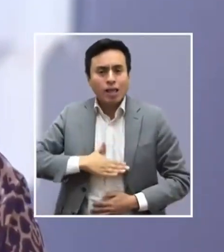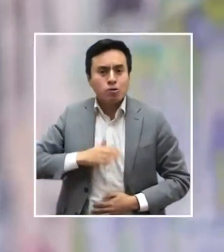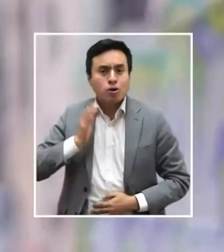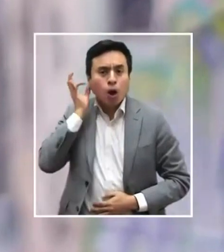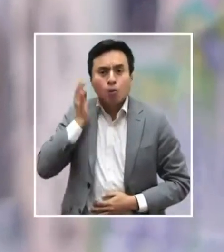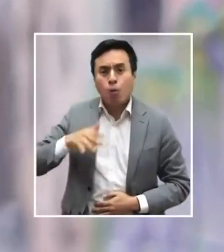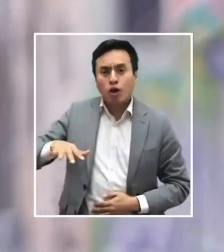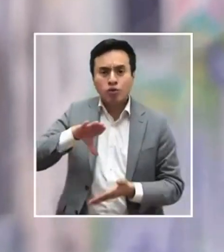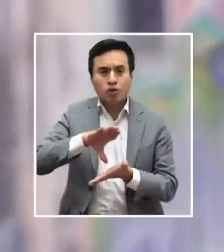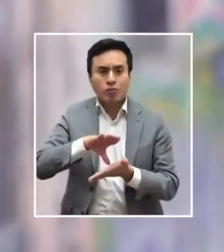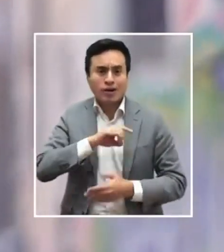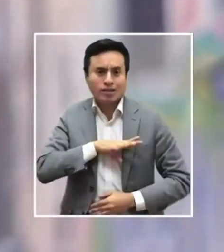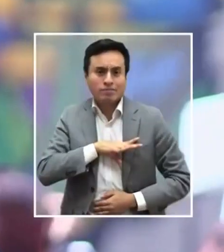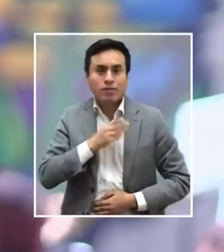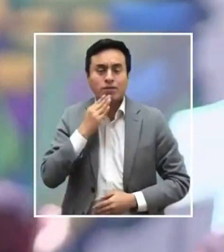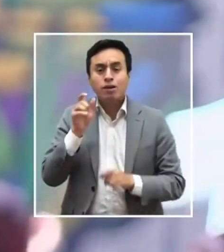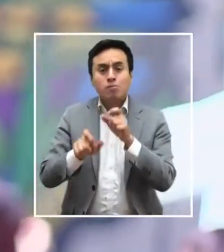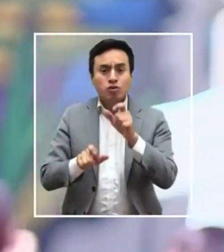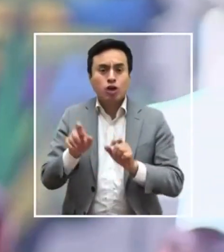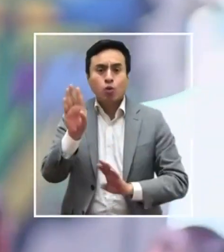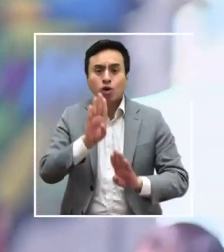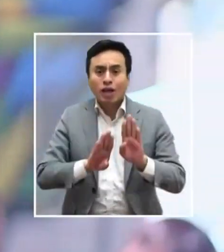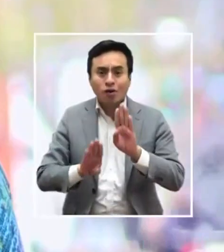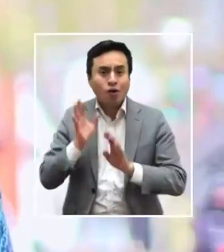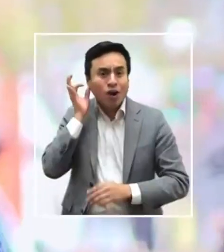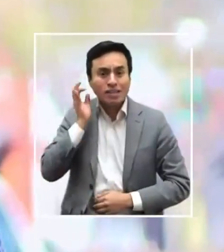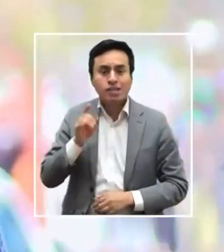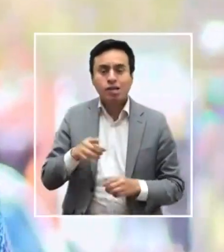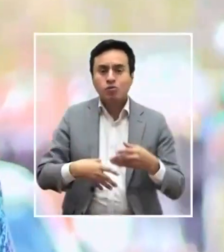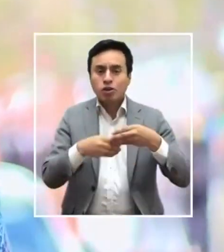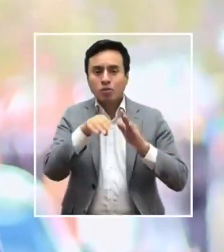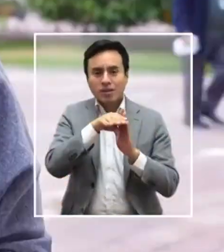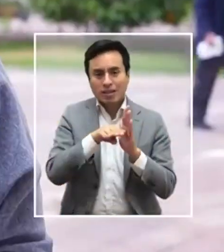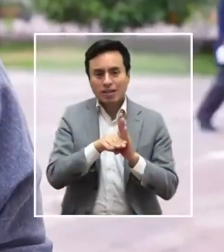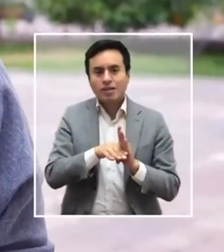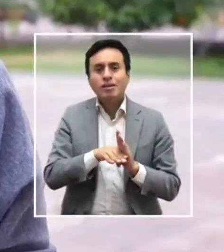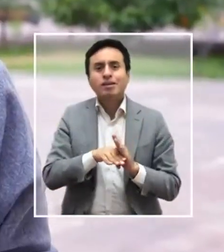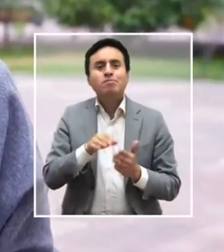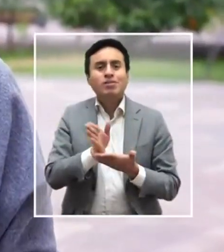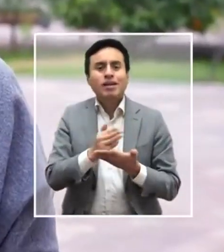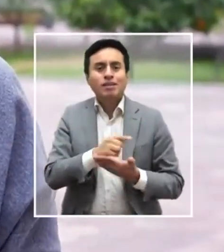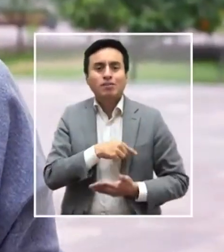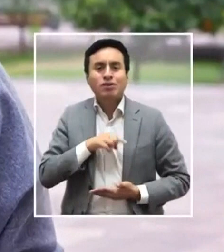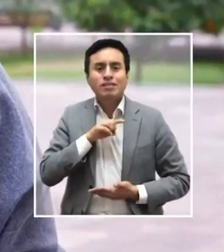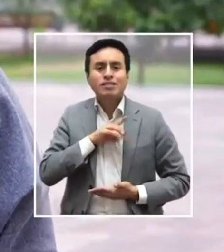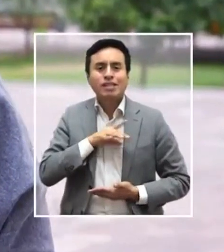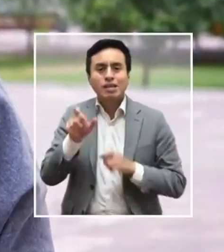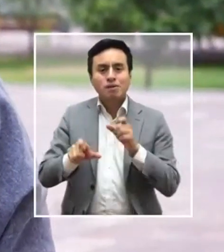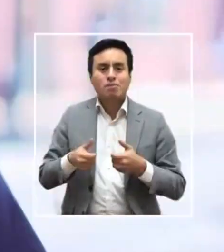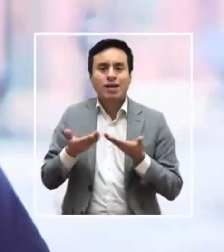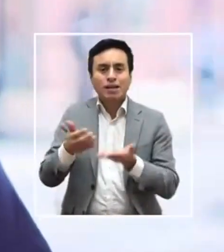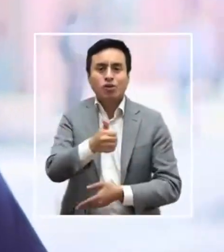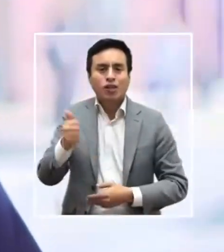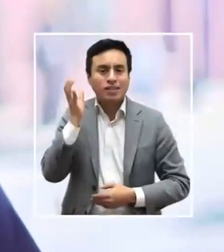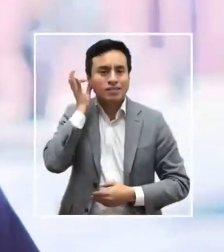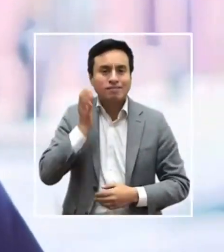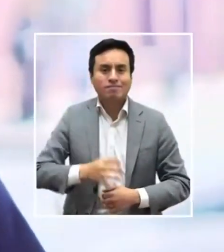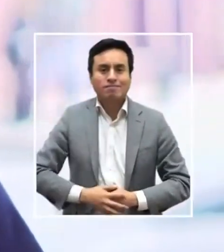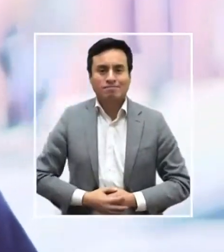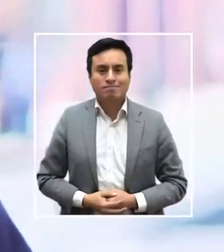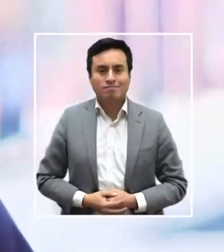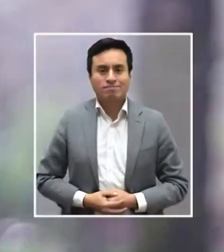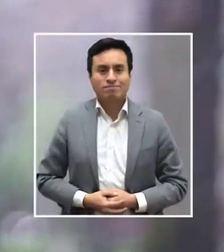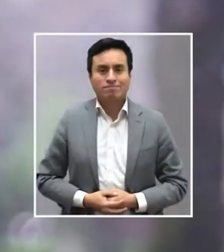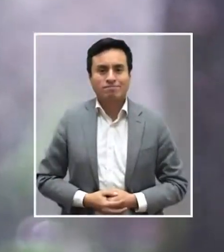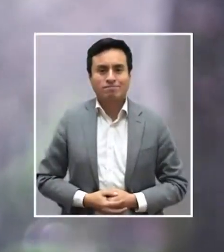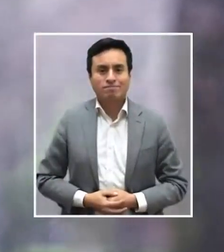también diversos esfuerzos, entregando información también en grupos de mujeres, en centros de madres, principalmente con respecto a cómo deben realizar